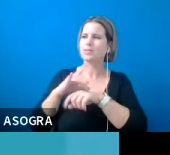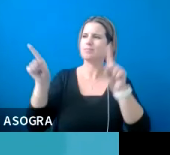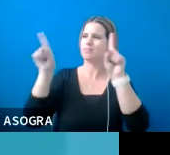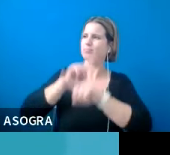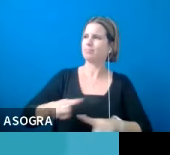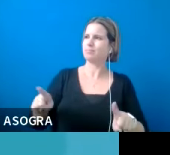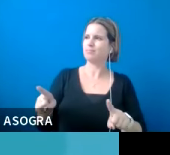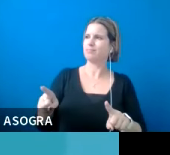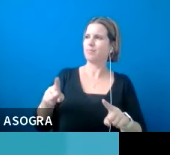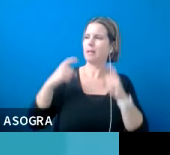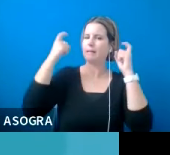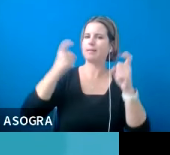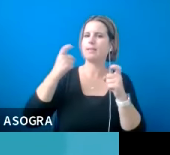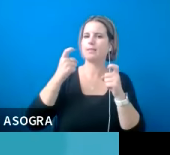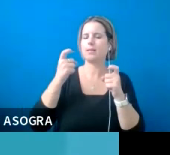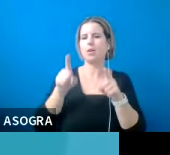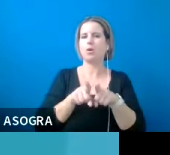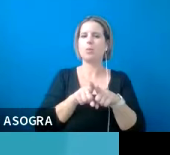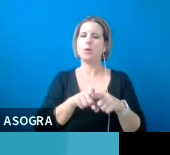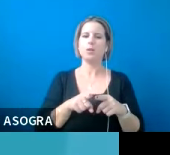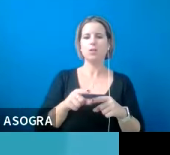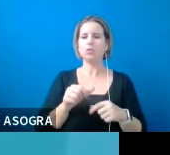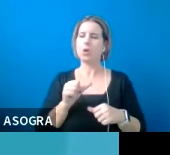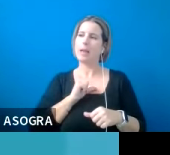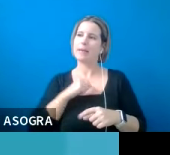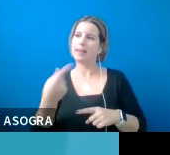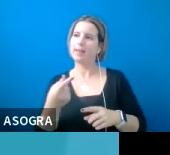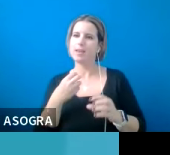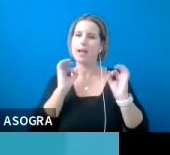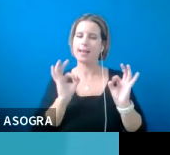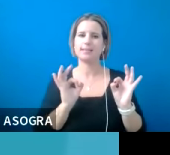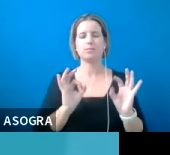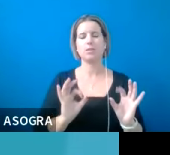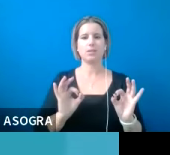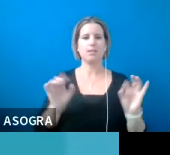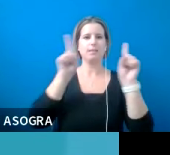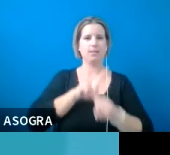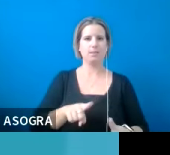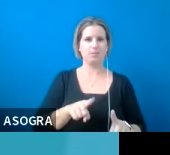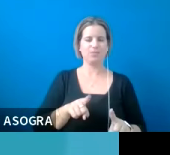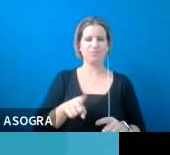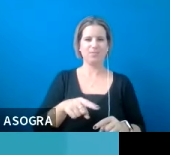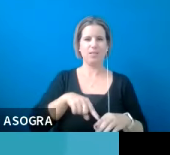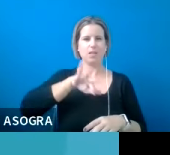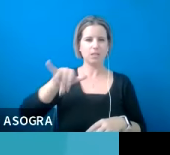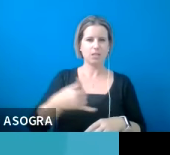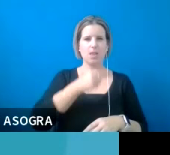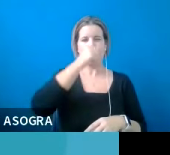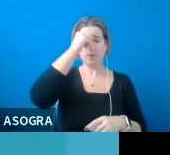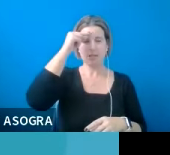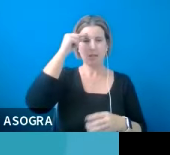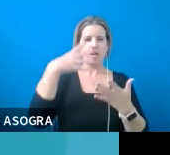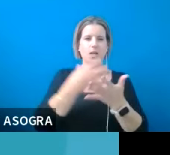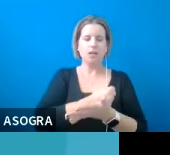de encajar dentro de lo que se espera de ellas en muchos casos esta fatiga y todo este